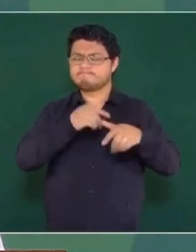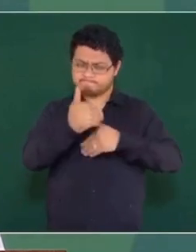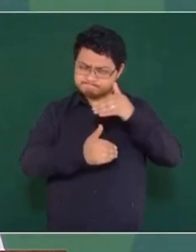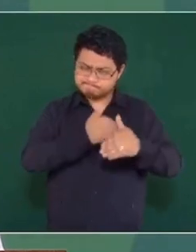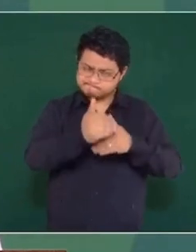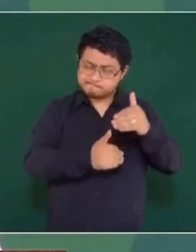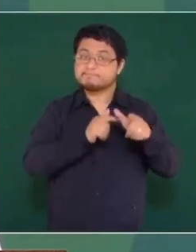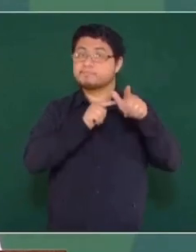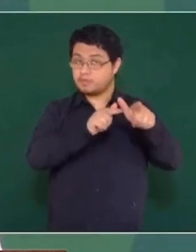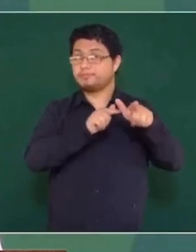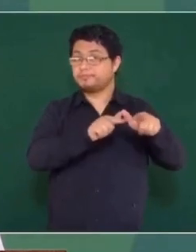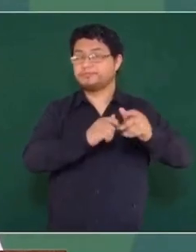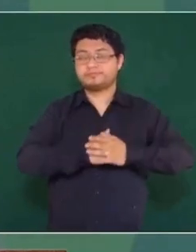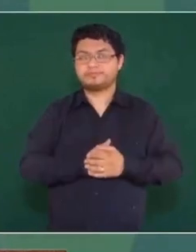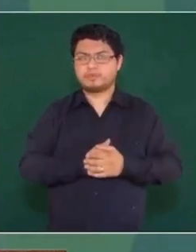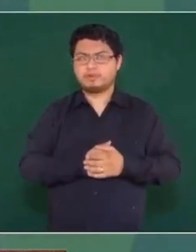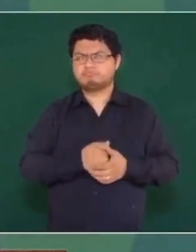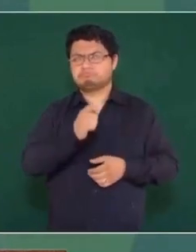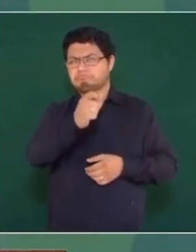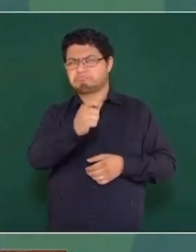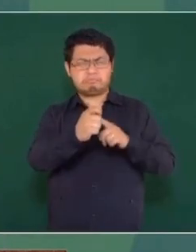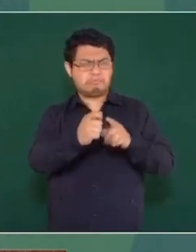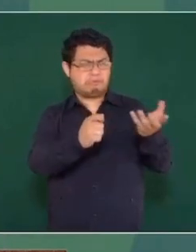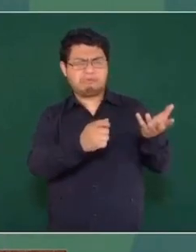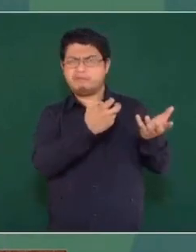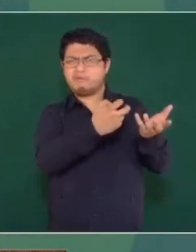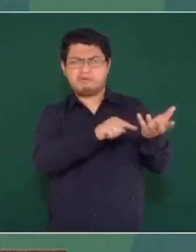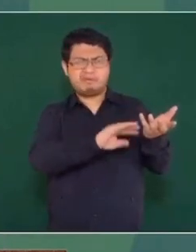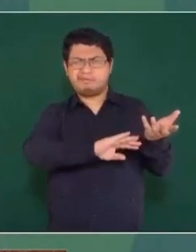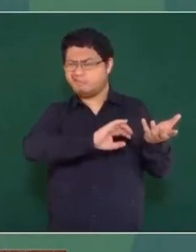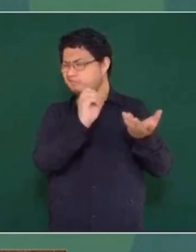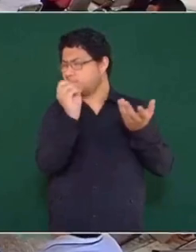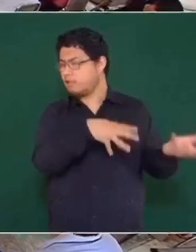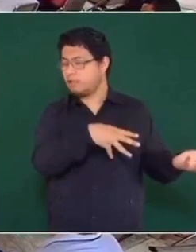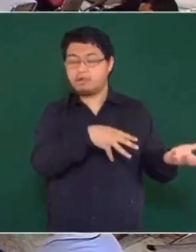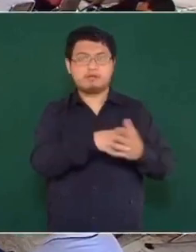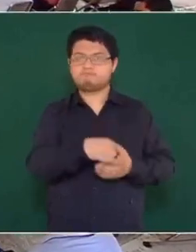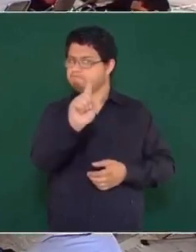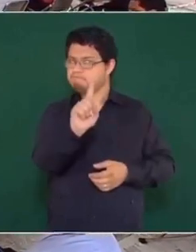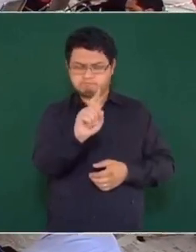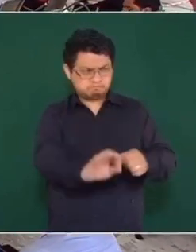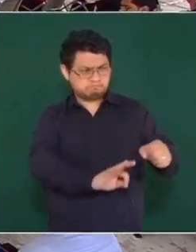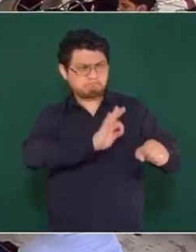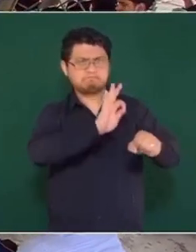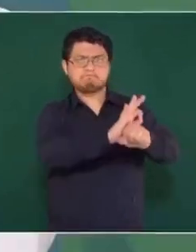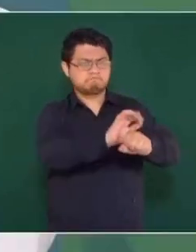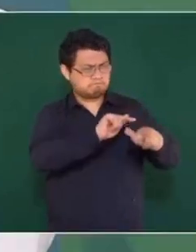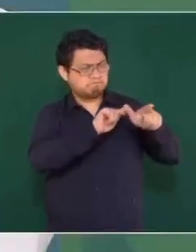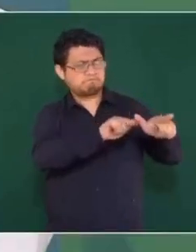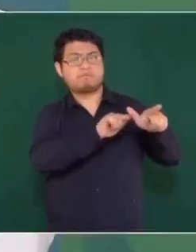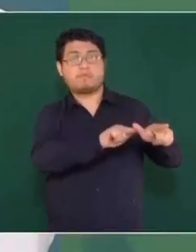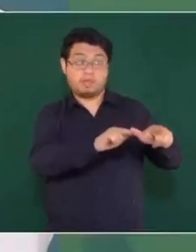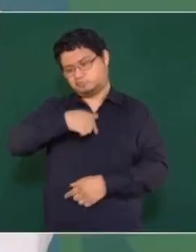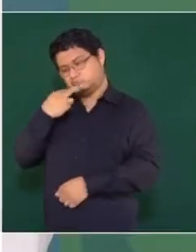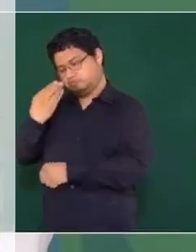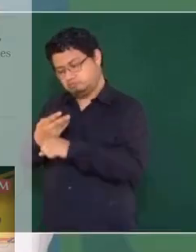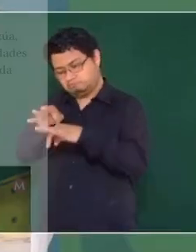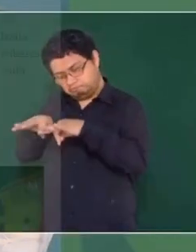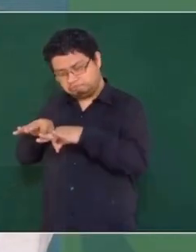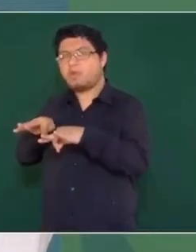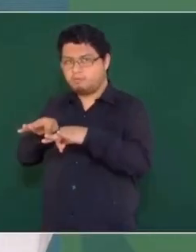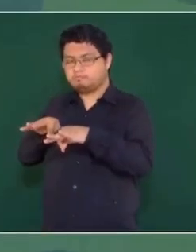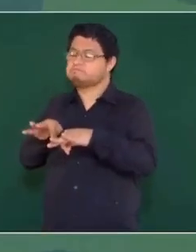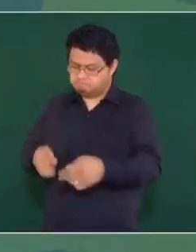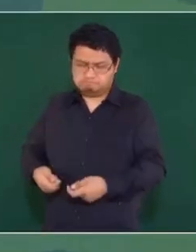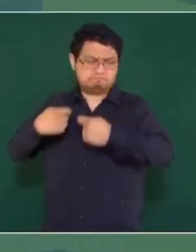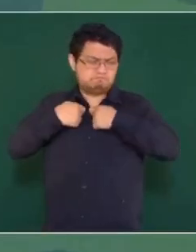avanzando. No vamos a dejar de darle protección a la gente, es nuestro trabajo. Es una